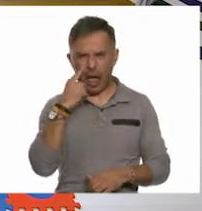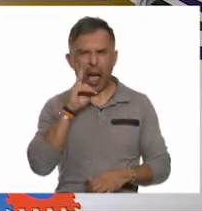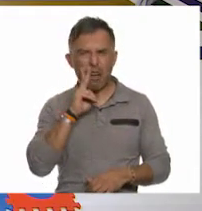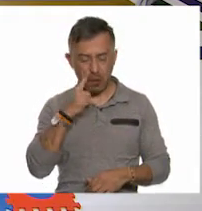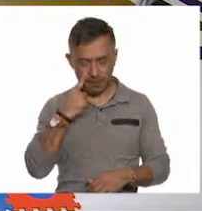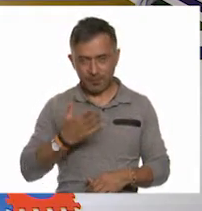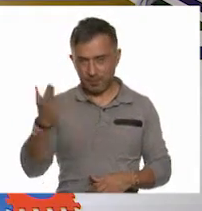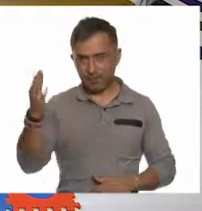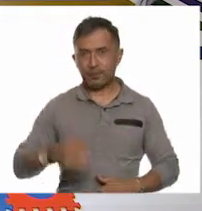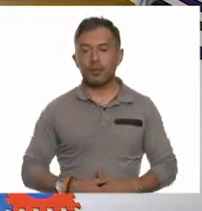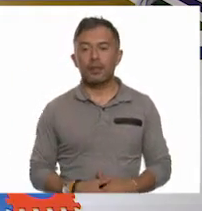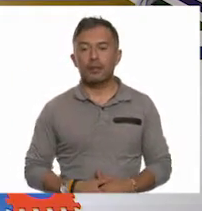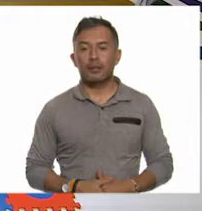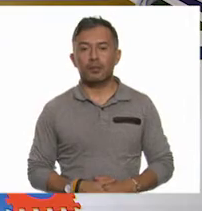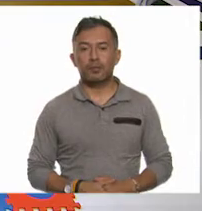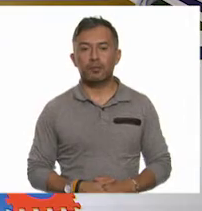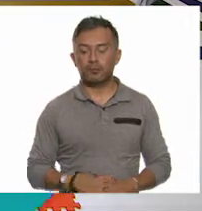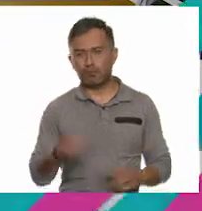ver.